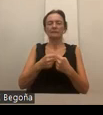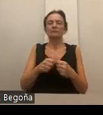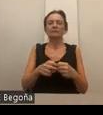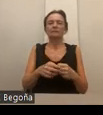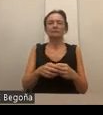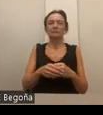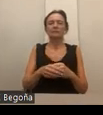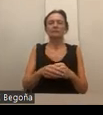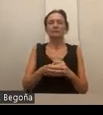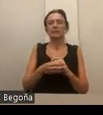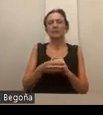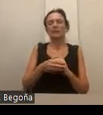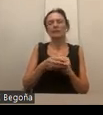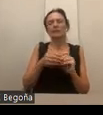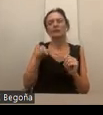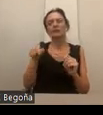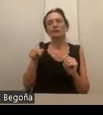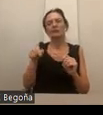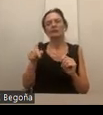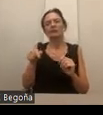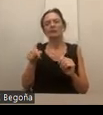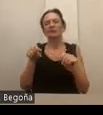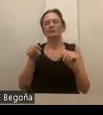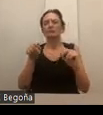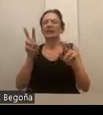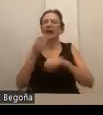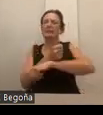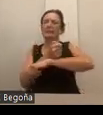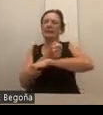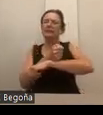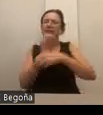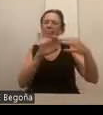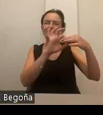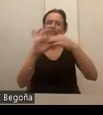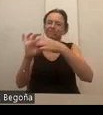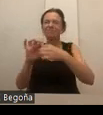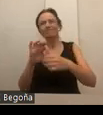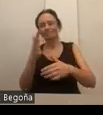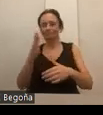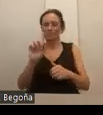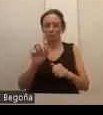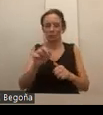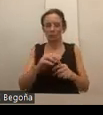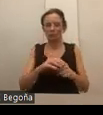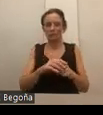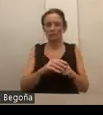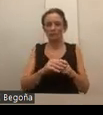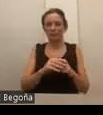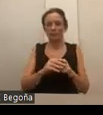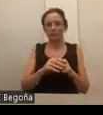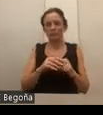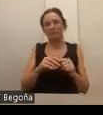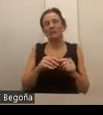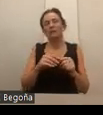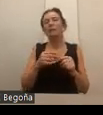el mecanismo de la diabetes no lo acabo de encajar. Lo encajaría un poquito el reishi, sobre todo eso, por su contenido en